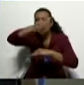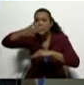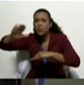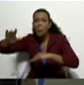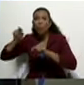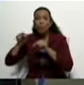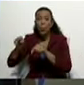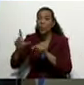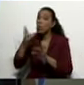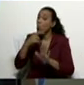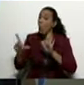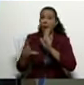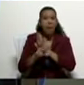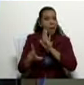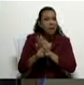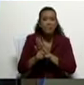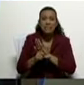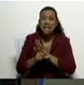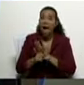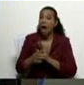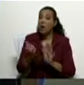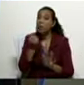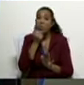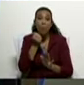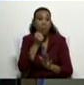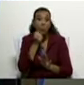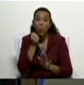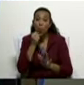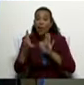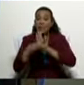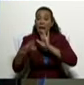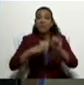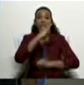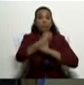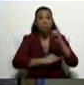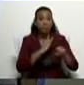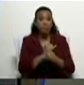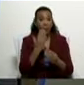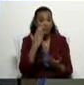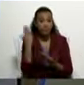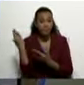manera ilegal y en violación del derecho internacional?